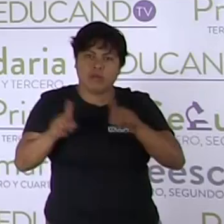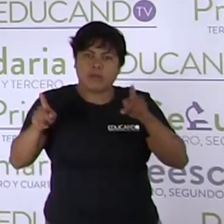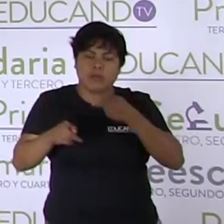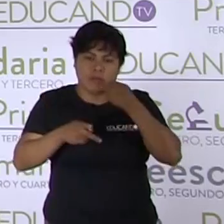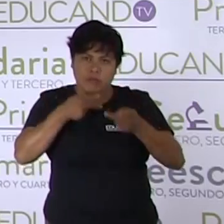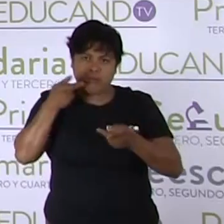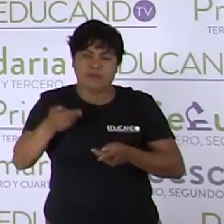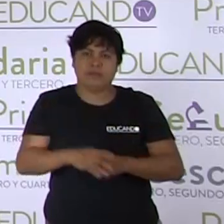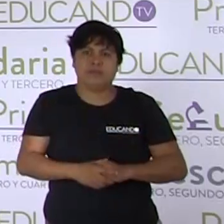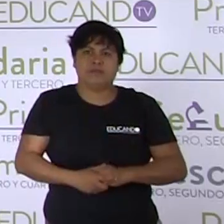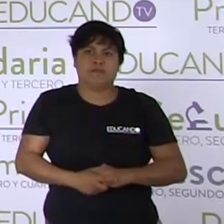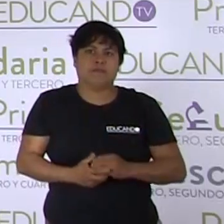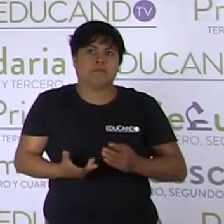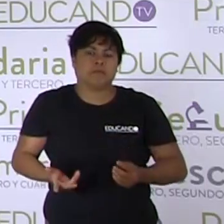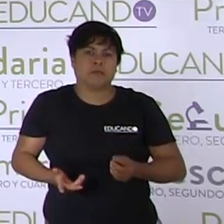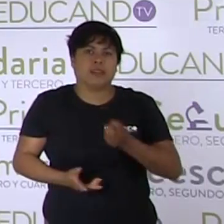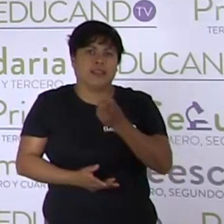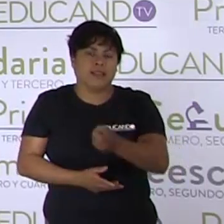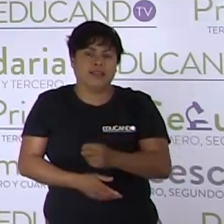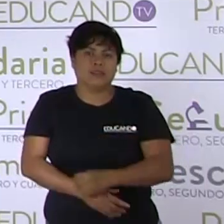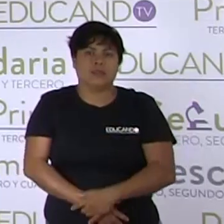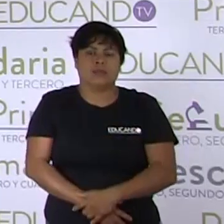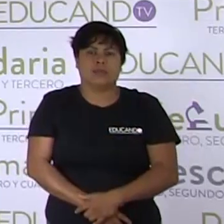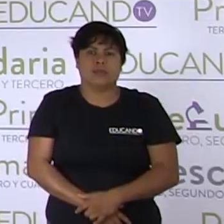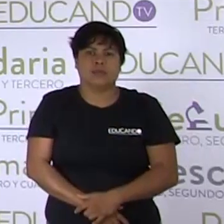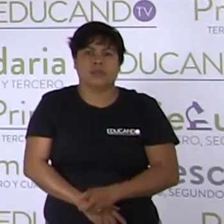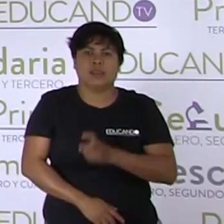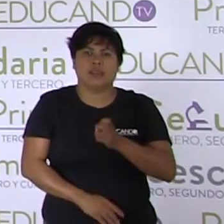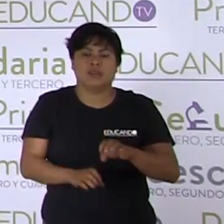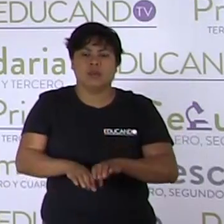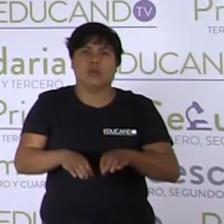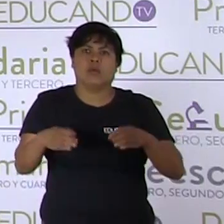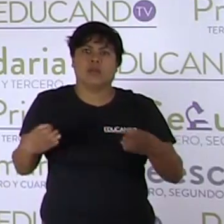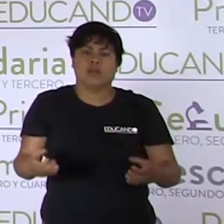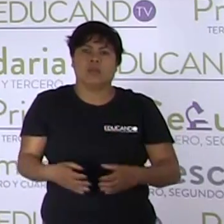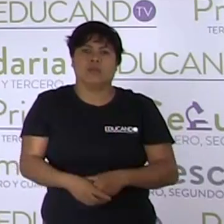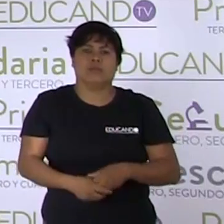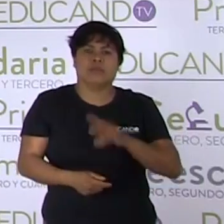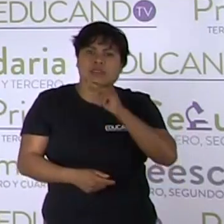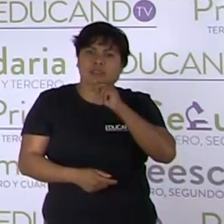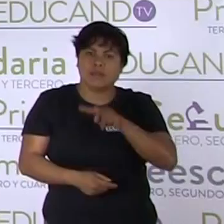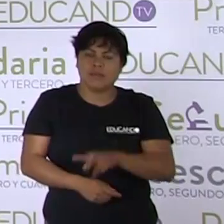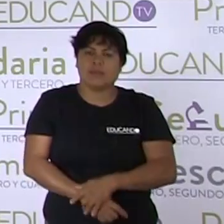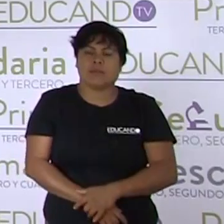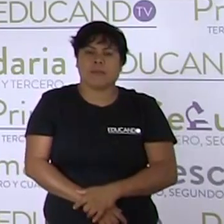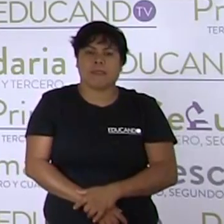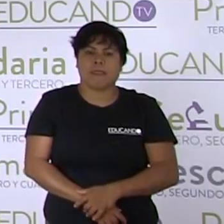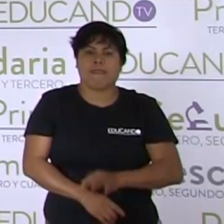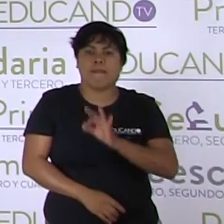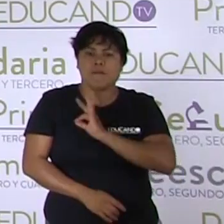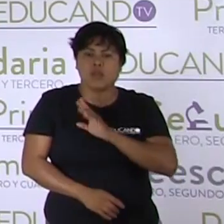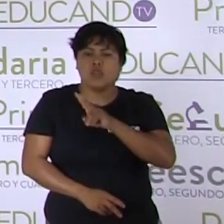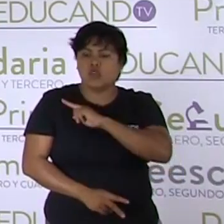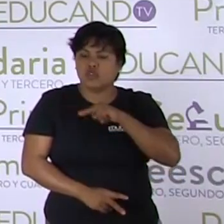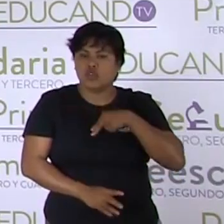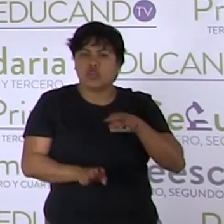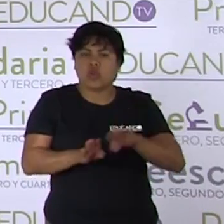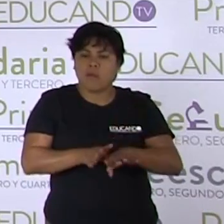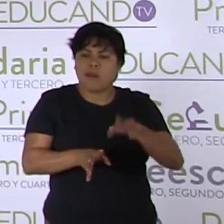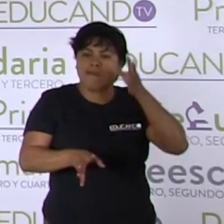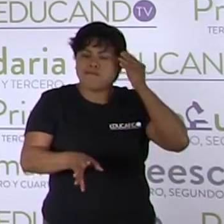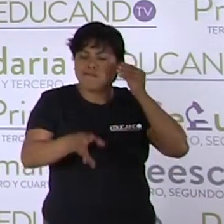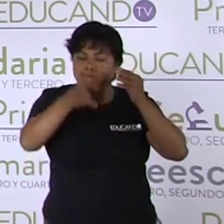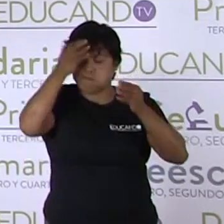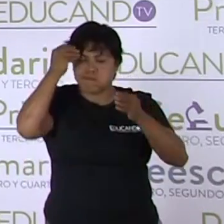Y que, desde luego, son cuentos que también permiten enriquecer nuestro